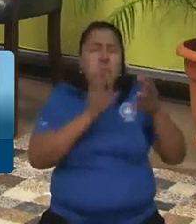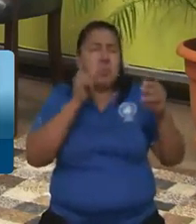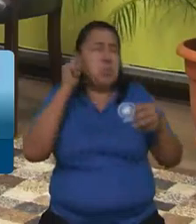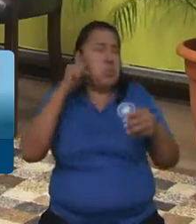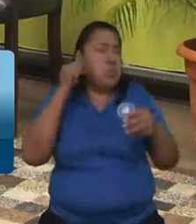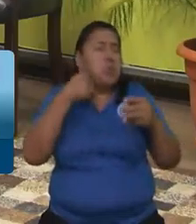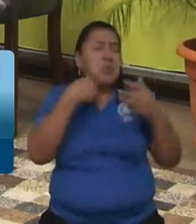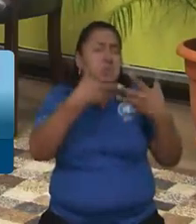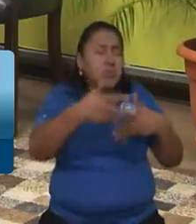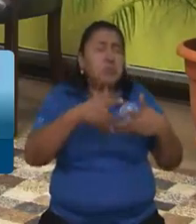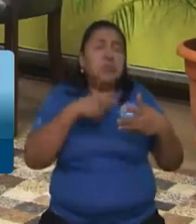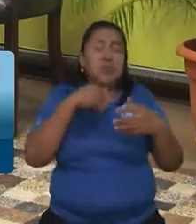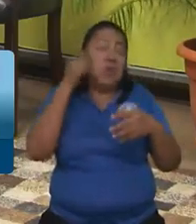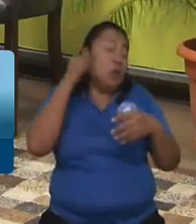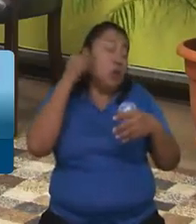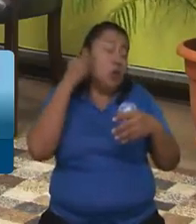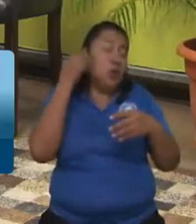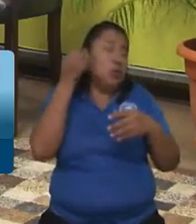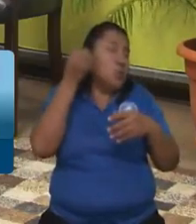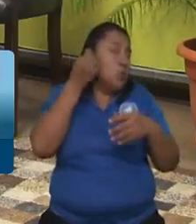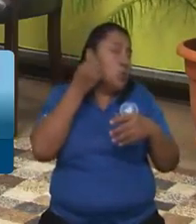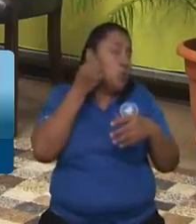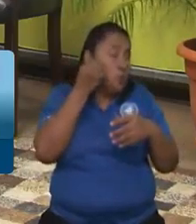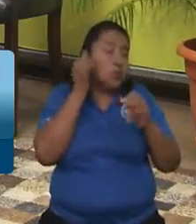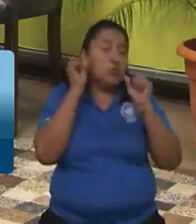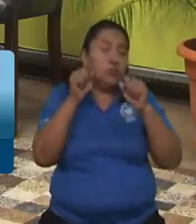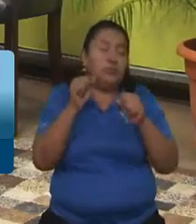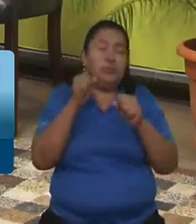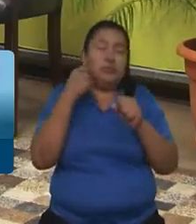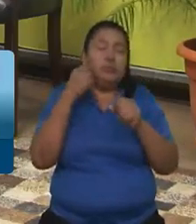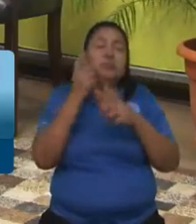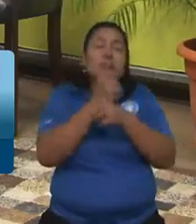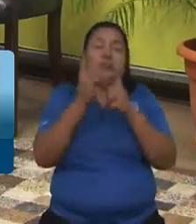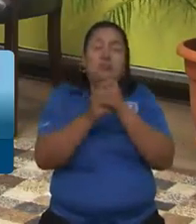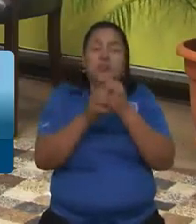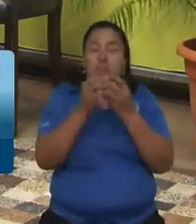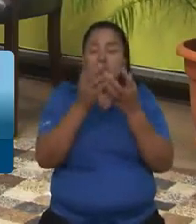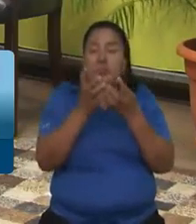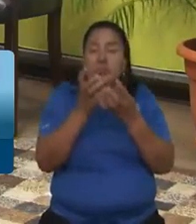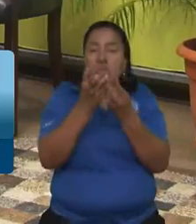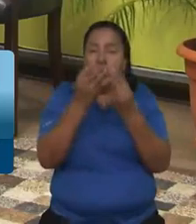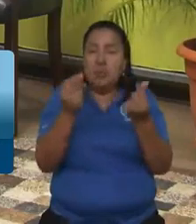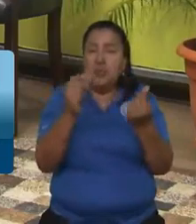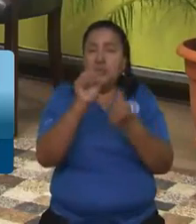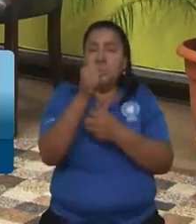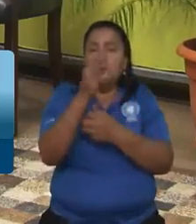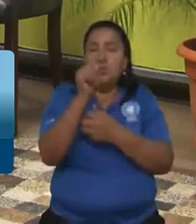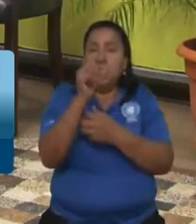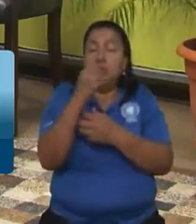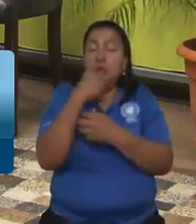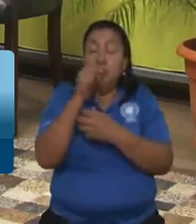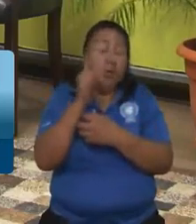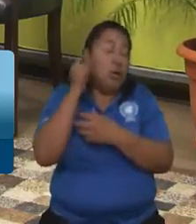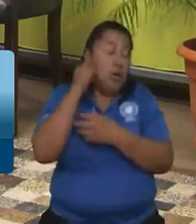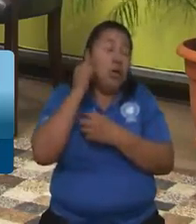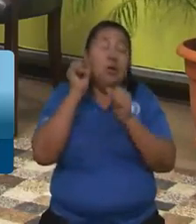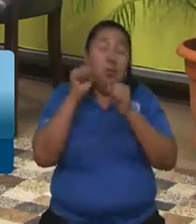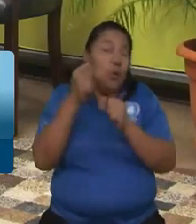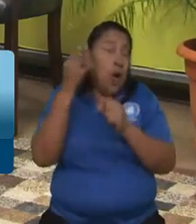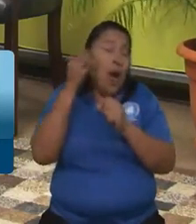balnearios. Ya. Principalmente esta es la que es en niños, sí, porque los padres permiten que estén demasiadas horas expuestos al